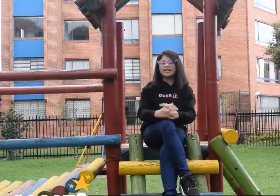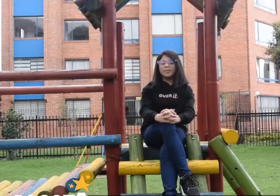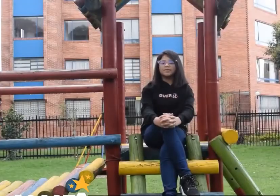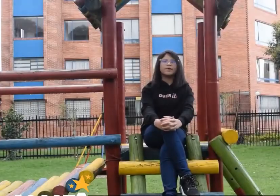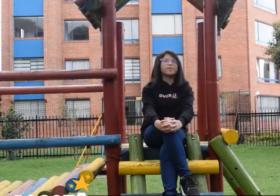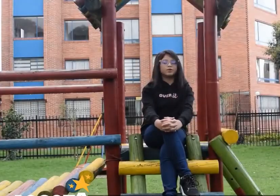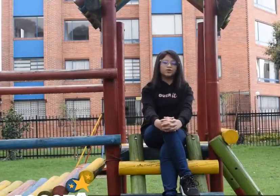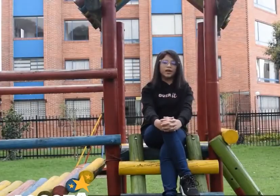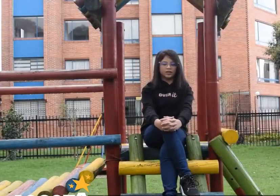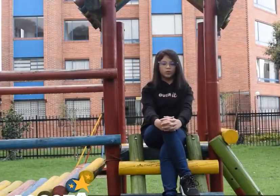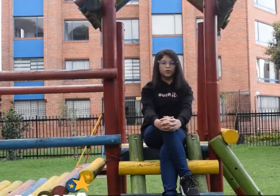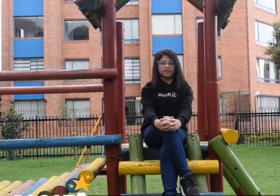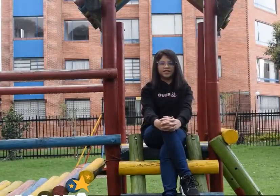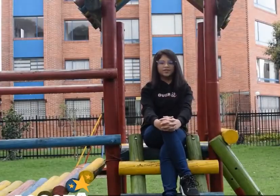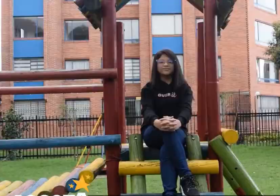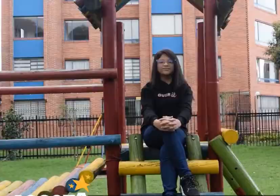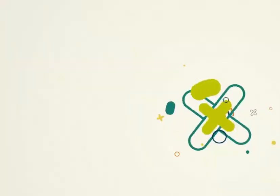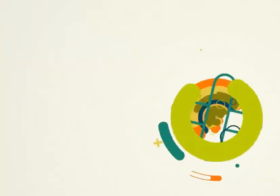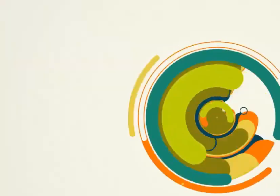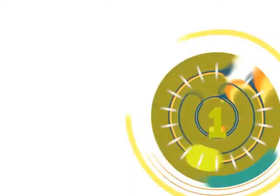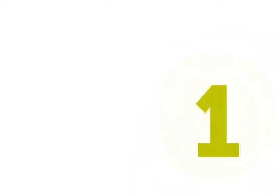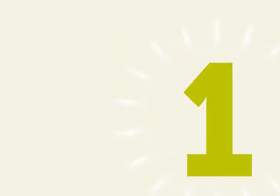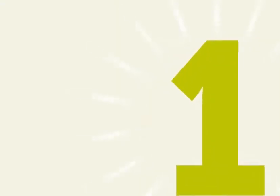son las etapas para postular tu proyecto?